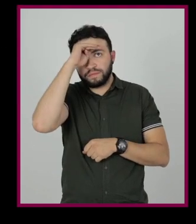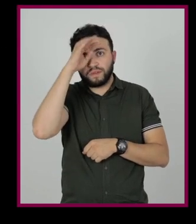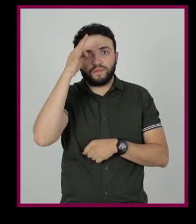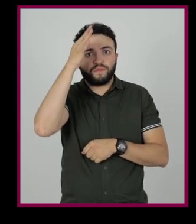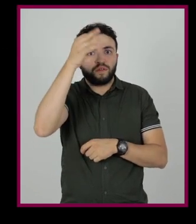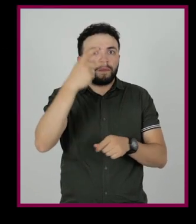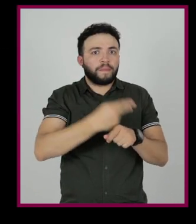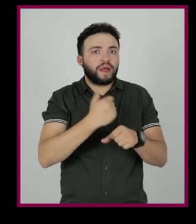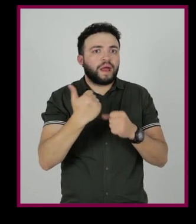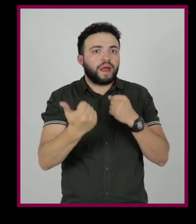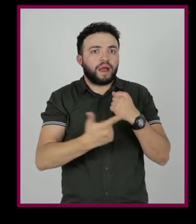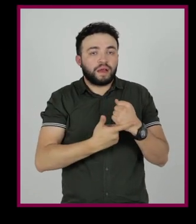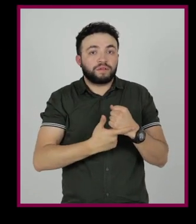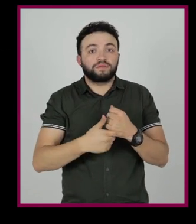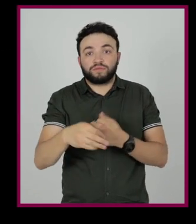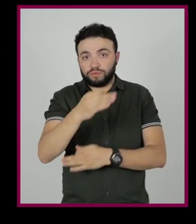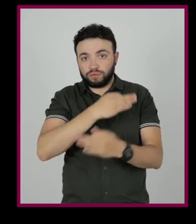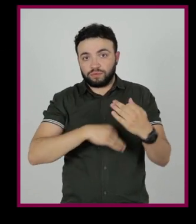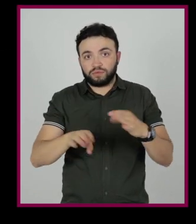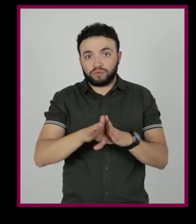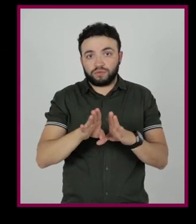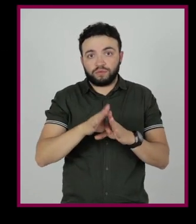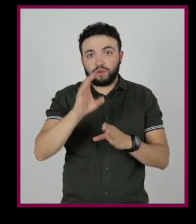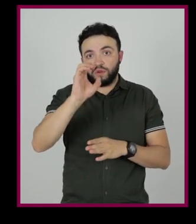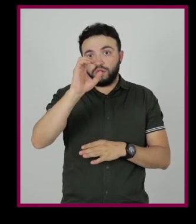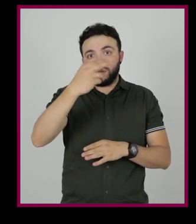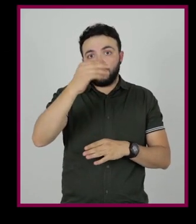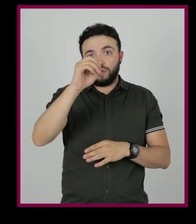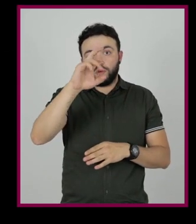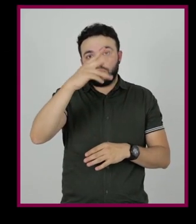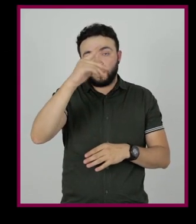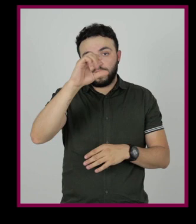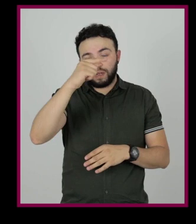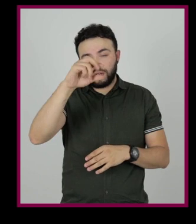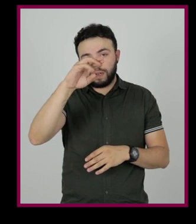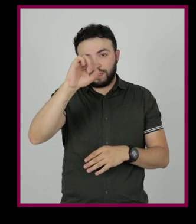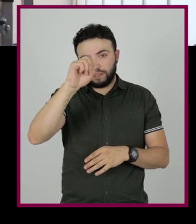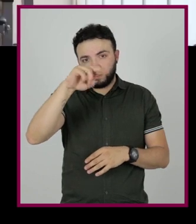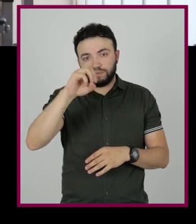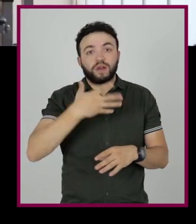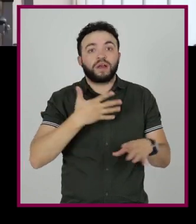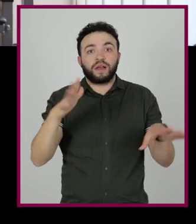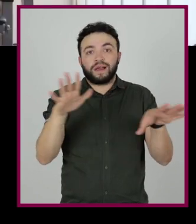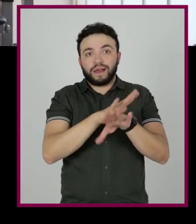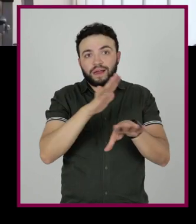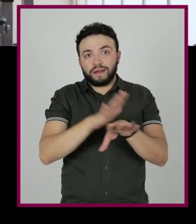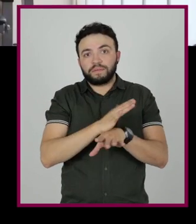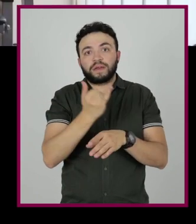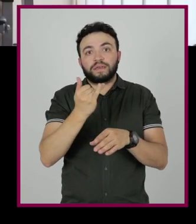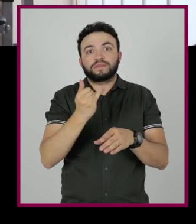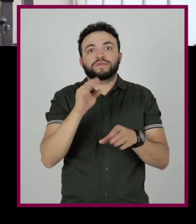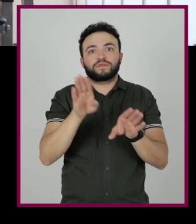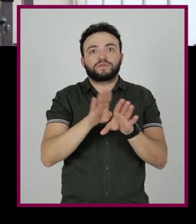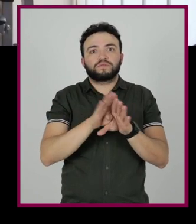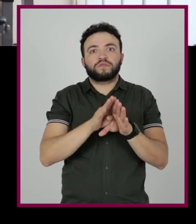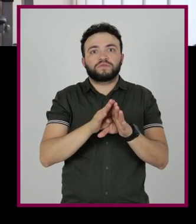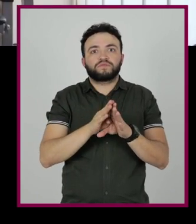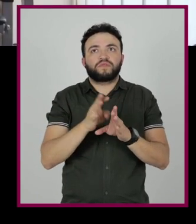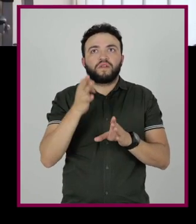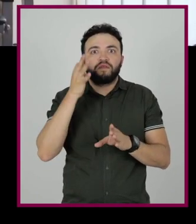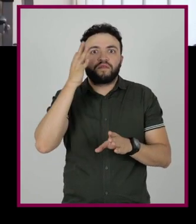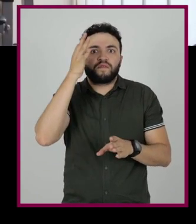Y podríamos decir que todos los organismos están en constante cambio y evolución. ¿Qué definiciones de conceptos básicos